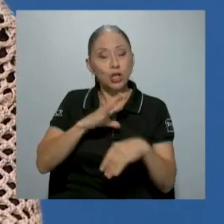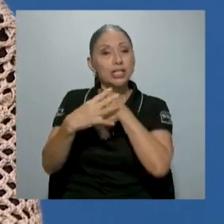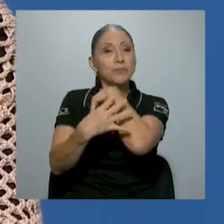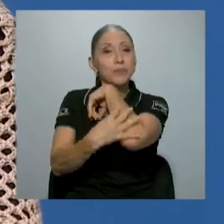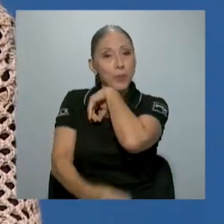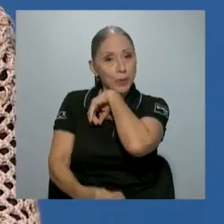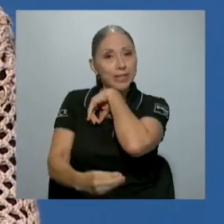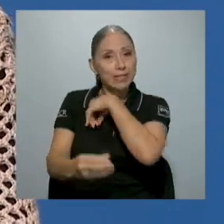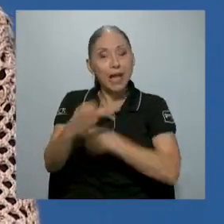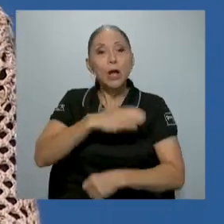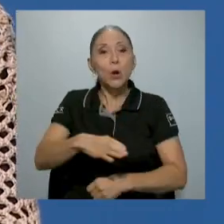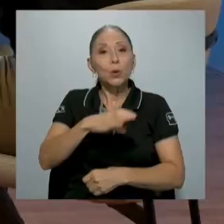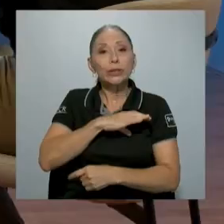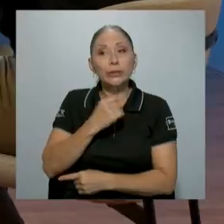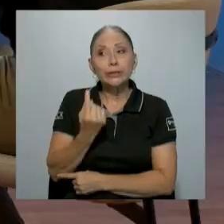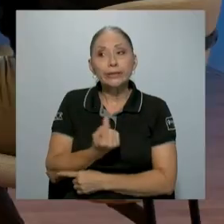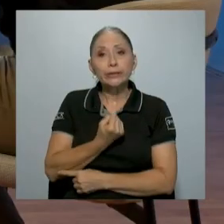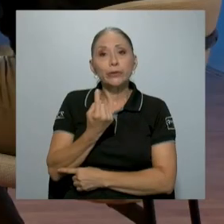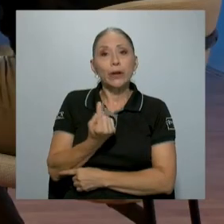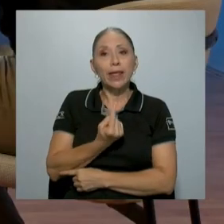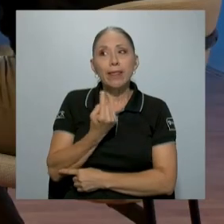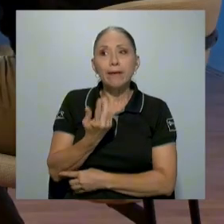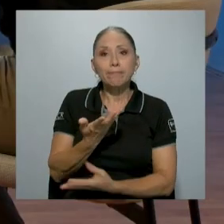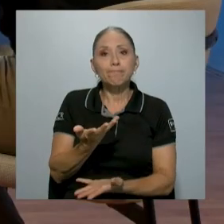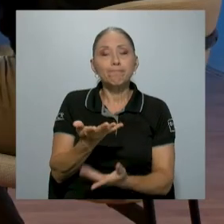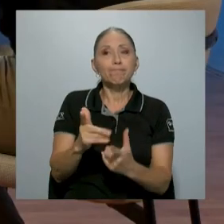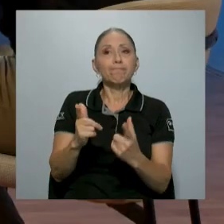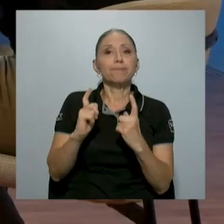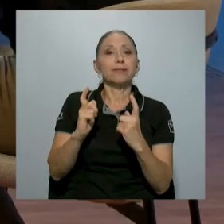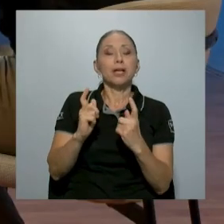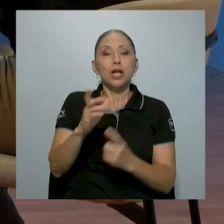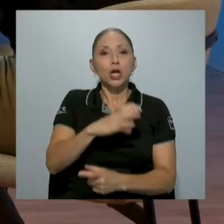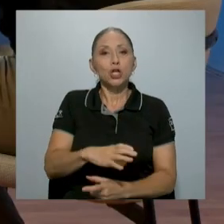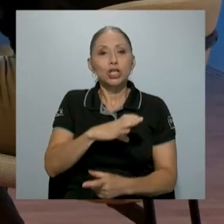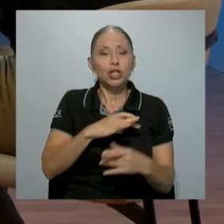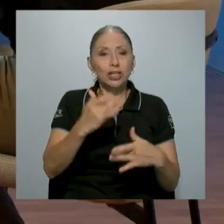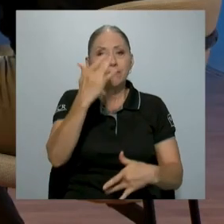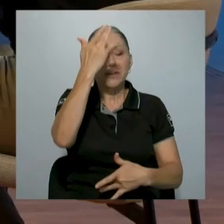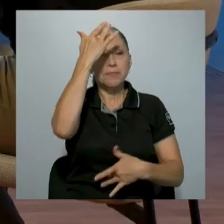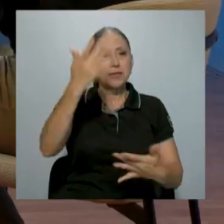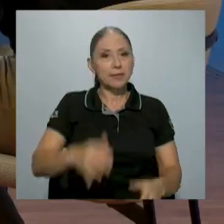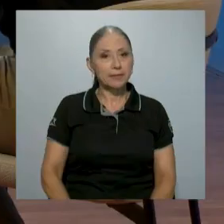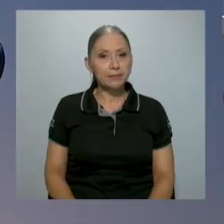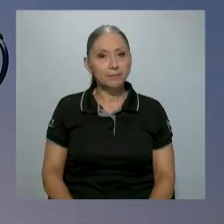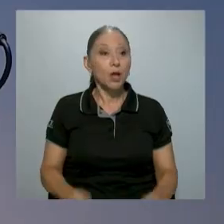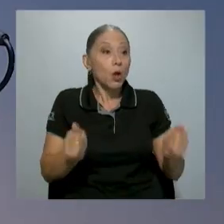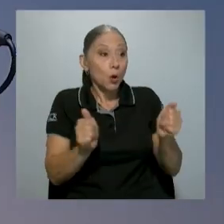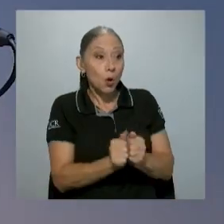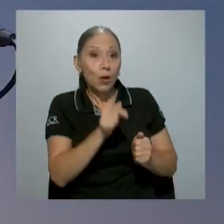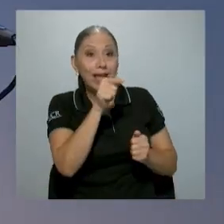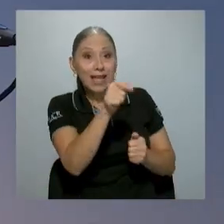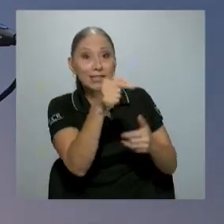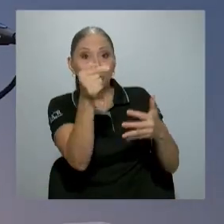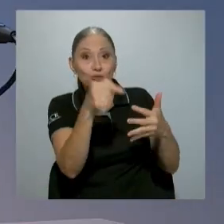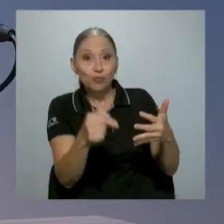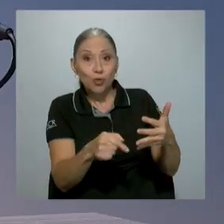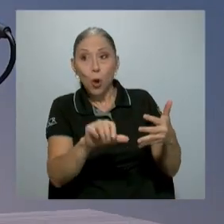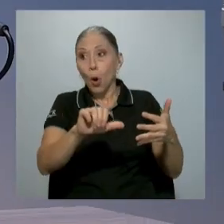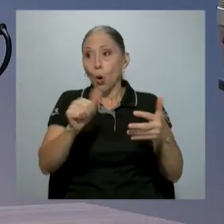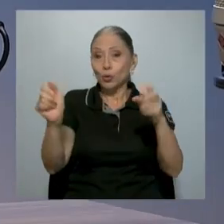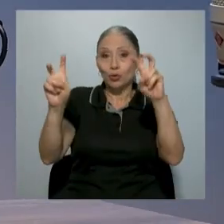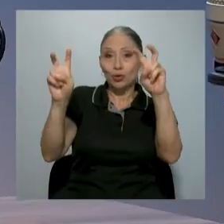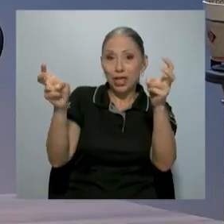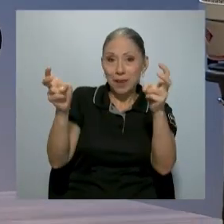en condiciones de soledad, en condición de enfermedades. Con esas condiciones y otros temas, y tal